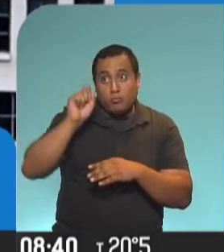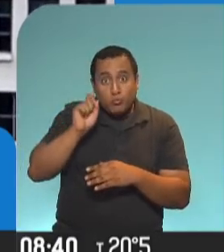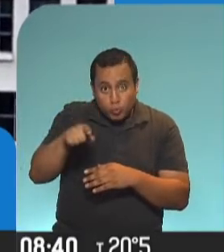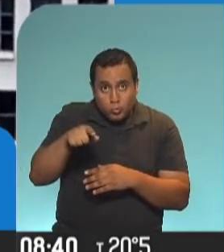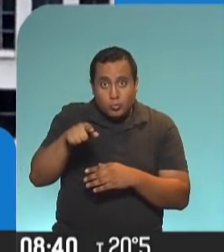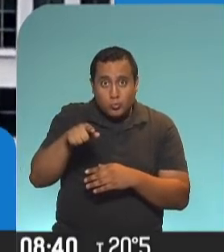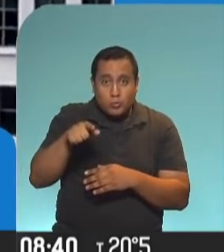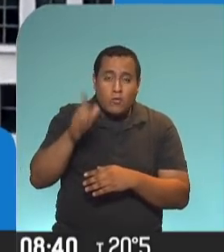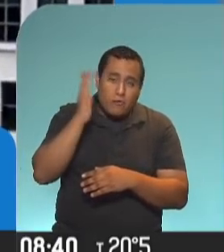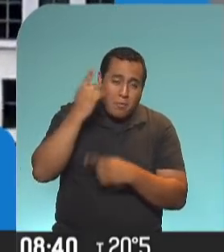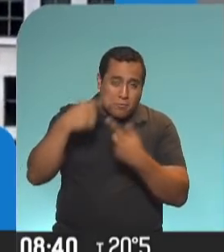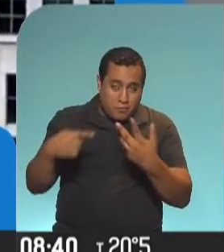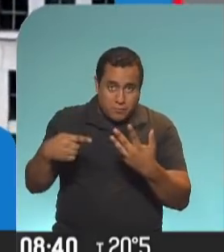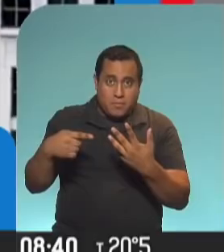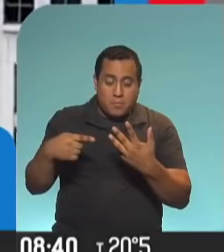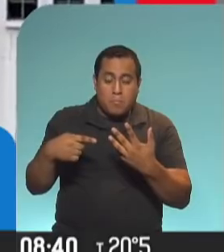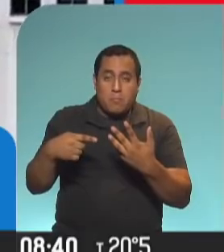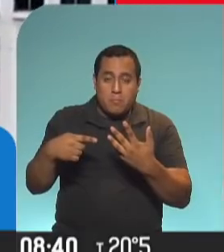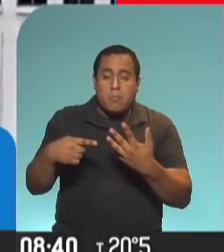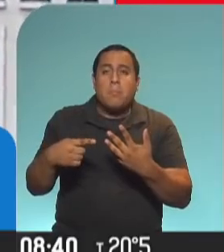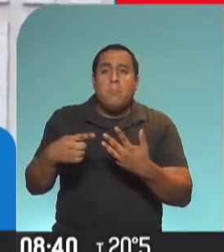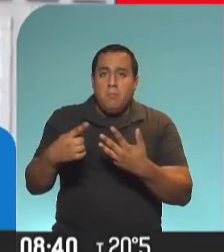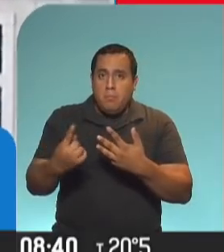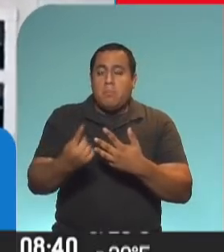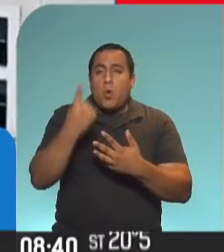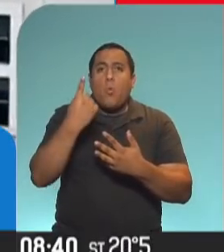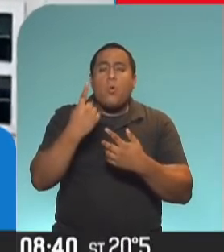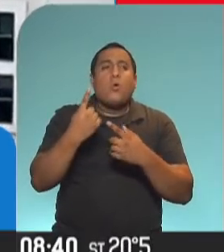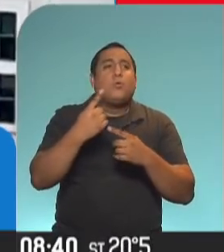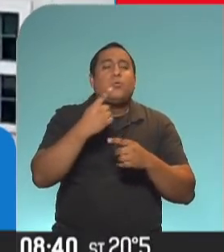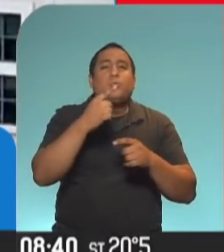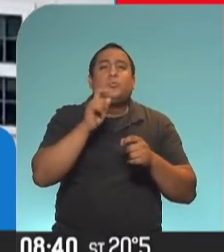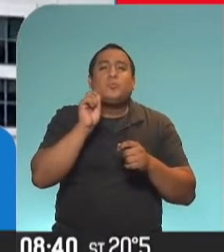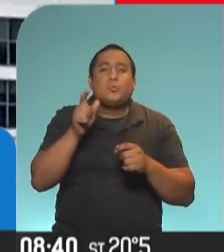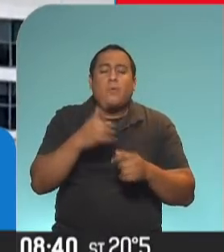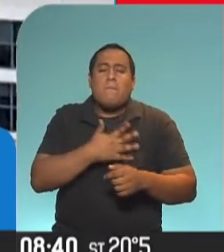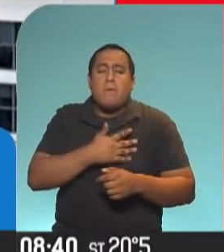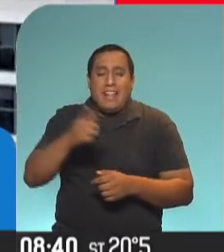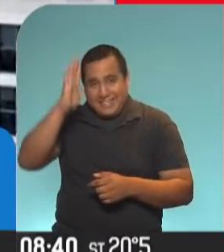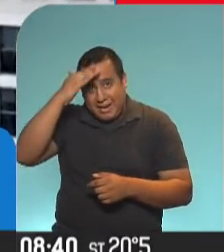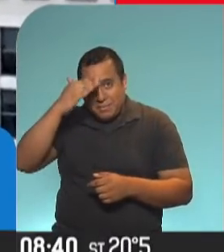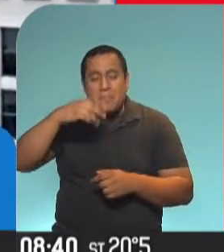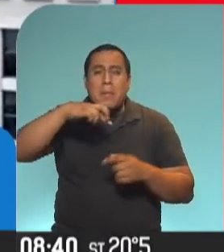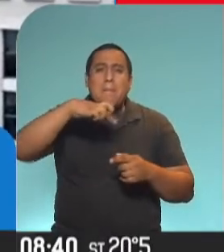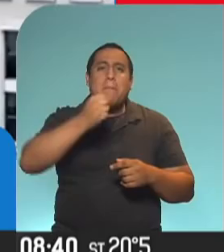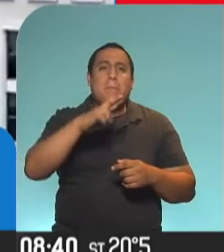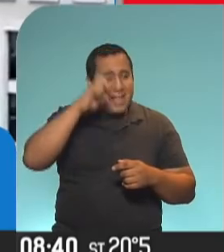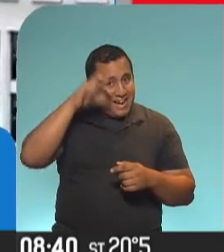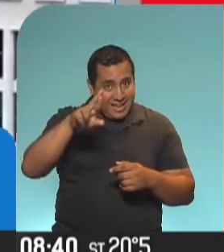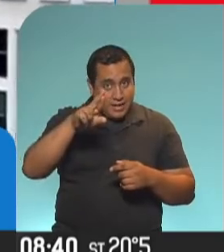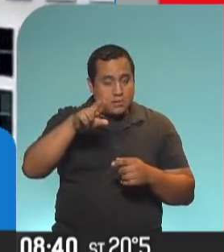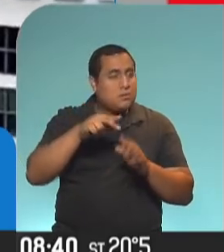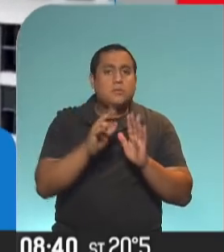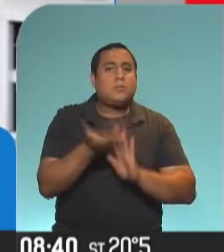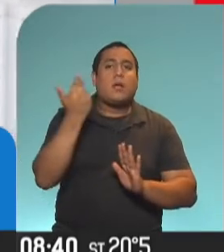ocurrió fue que una de las redes sociales que usan los simpatizantes de Trump, que se llama Parler, fue retirada de las App Stores